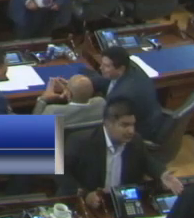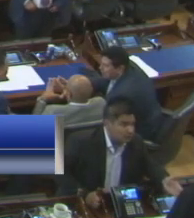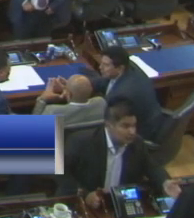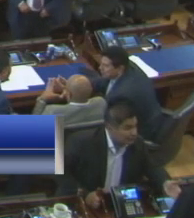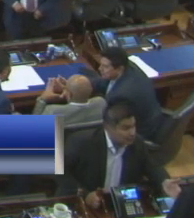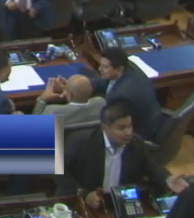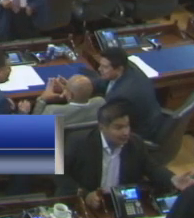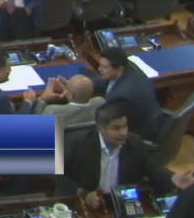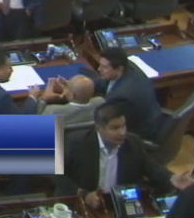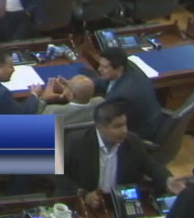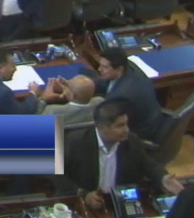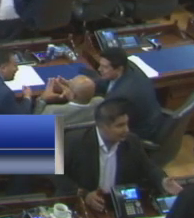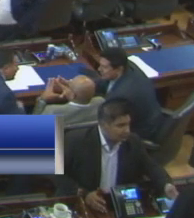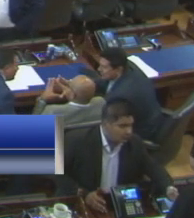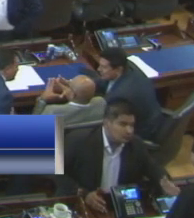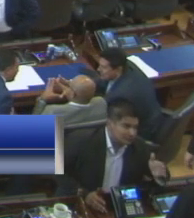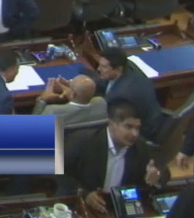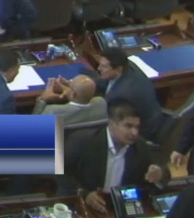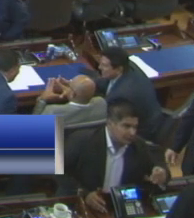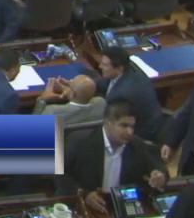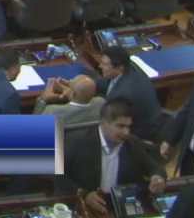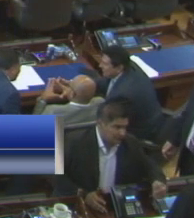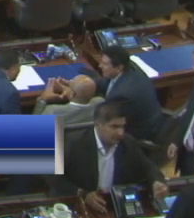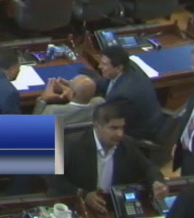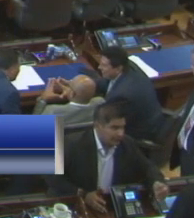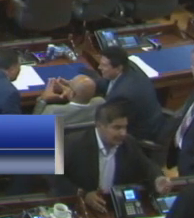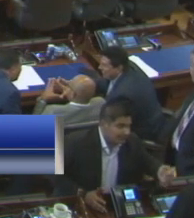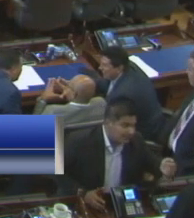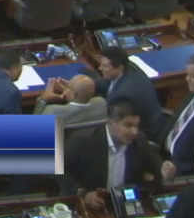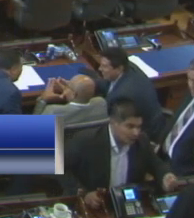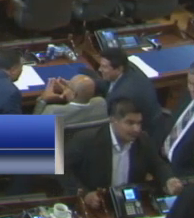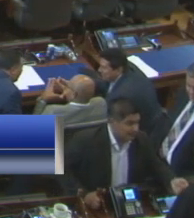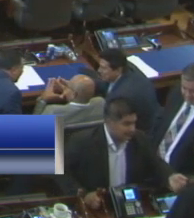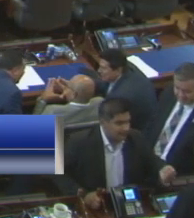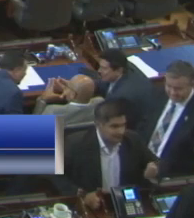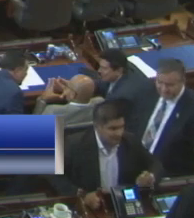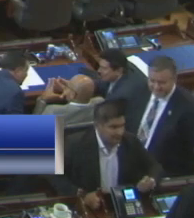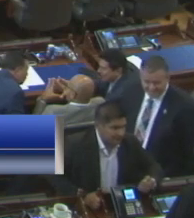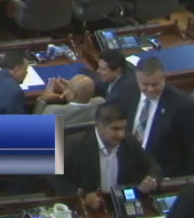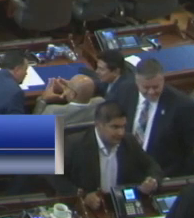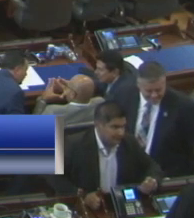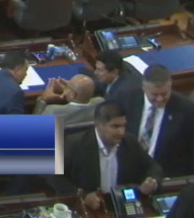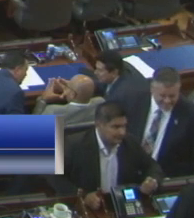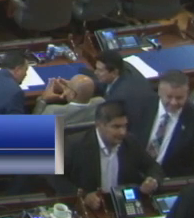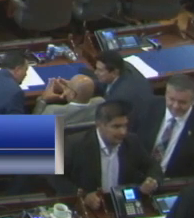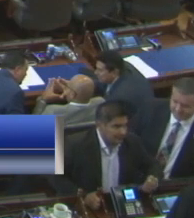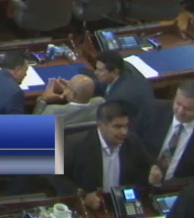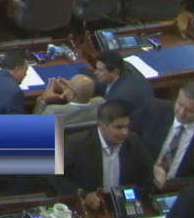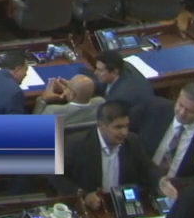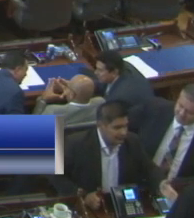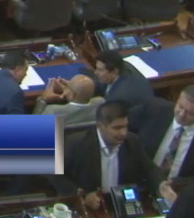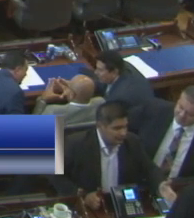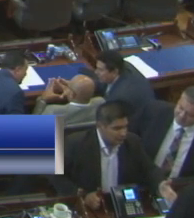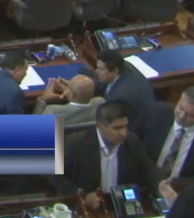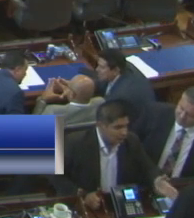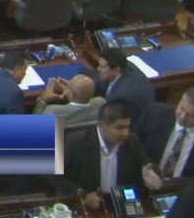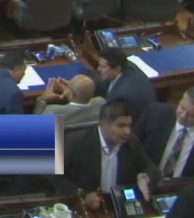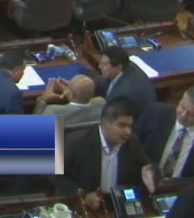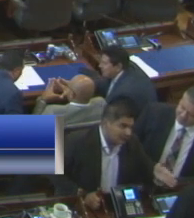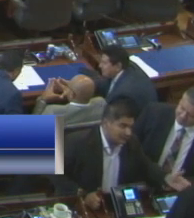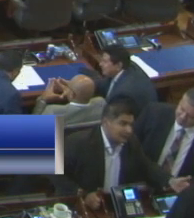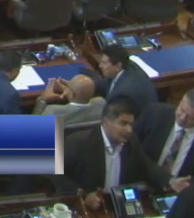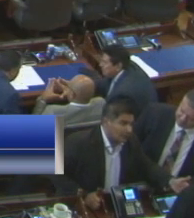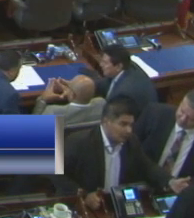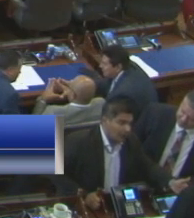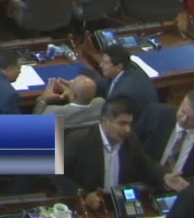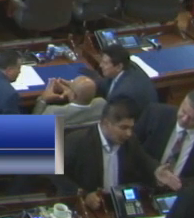colega diputado. Capítulo 4, Sistema Nacional de Atención y Protección Integral a Personas en Condición de Desplazamiento Forzado Interno. Creación del Sistema Nacional